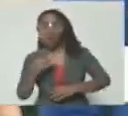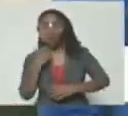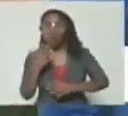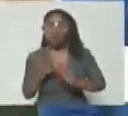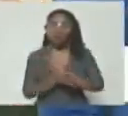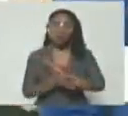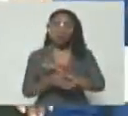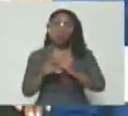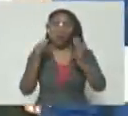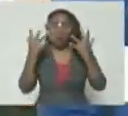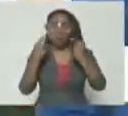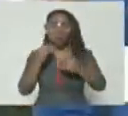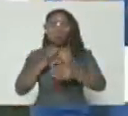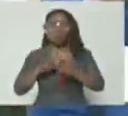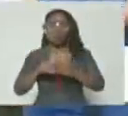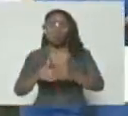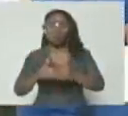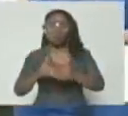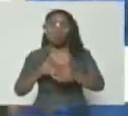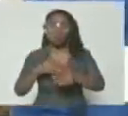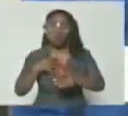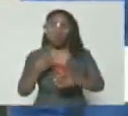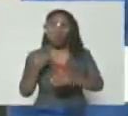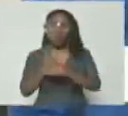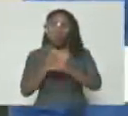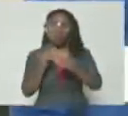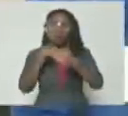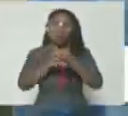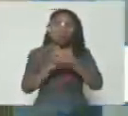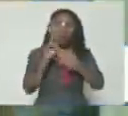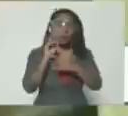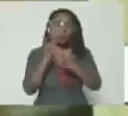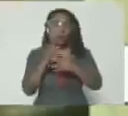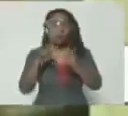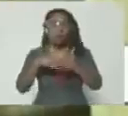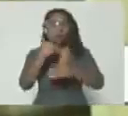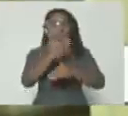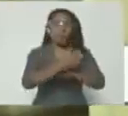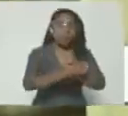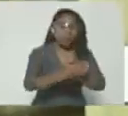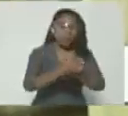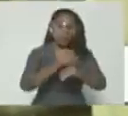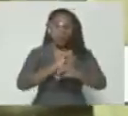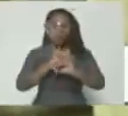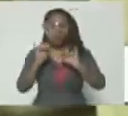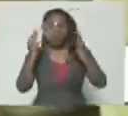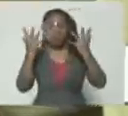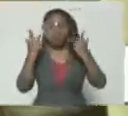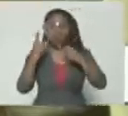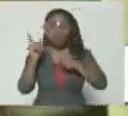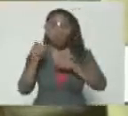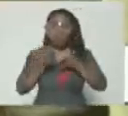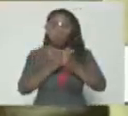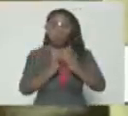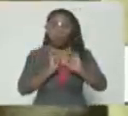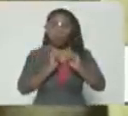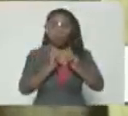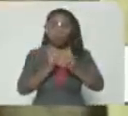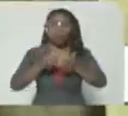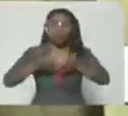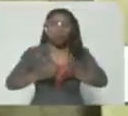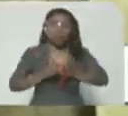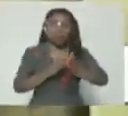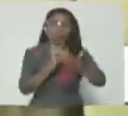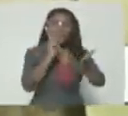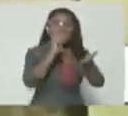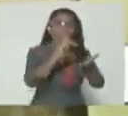embarcados. Posteriormente, pasado el 2 días para terminar el embarque, el barco zarpa. Estos animales llegan a su